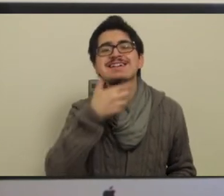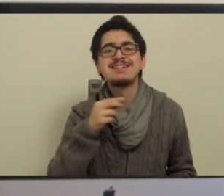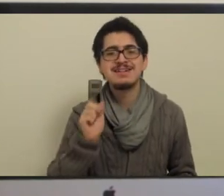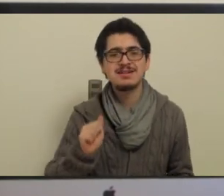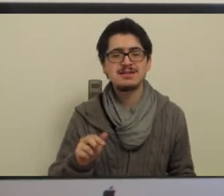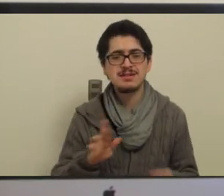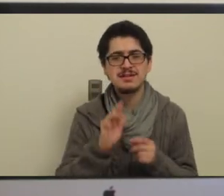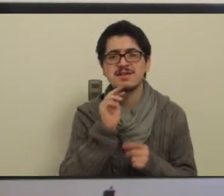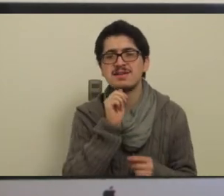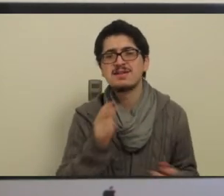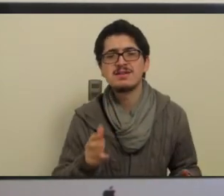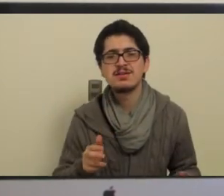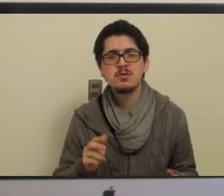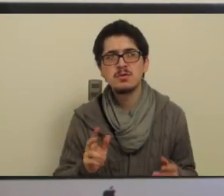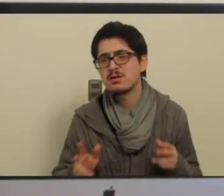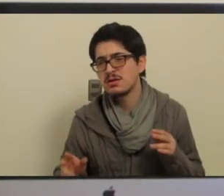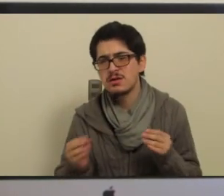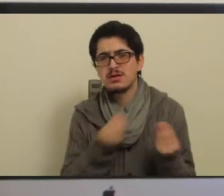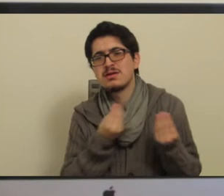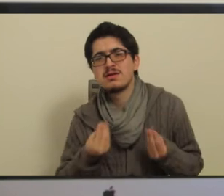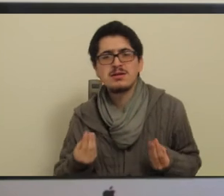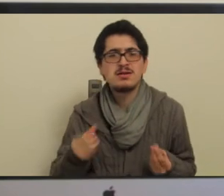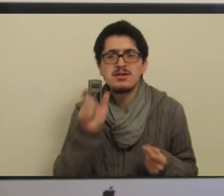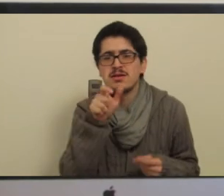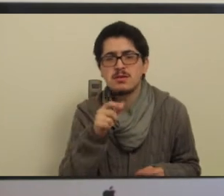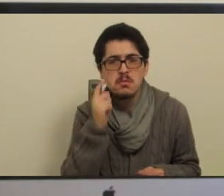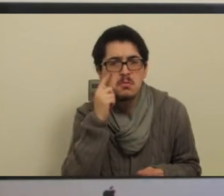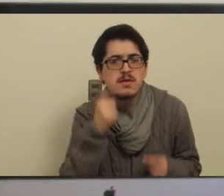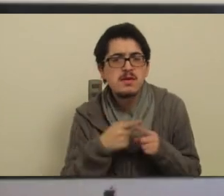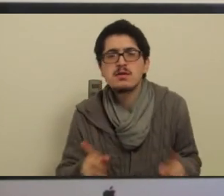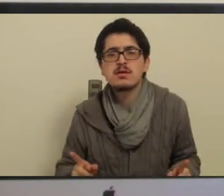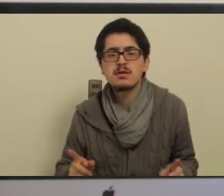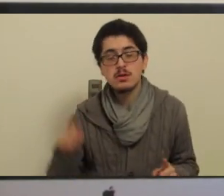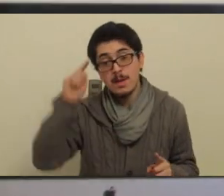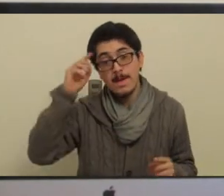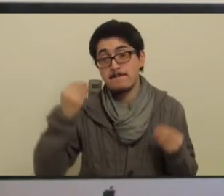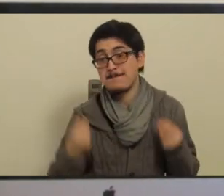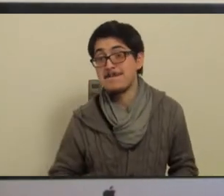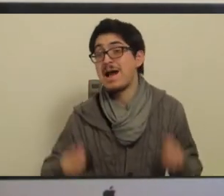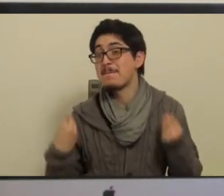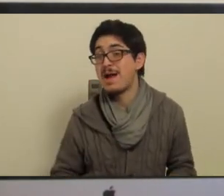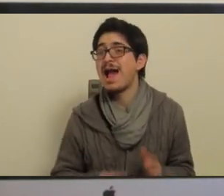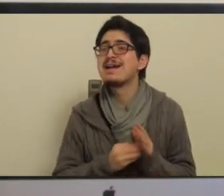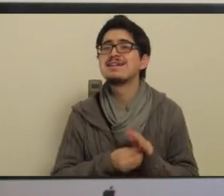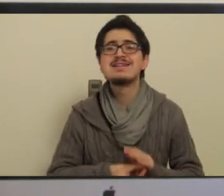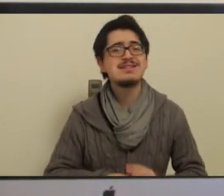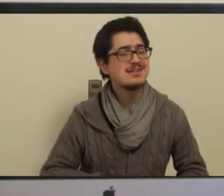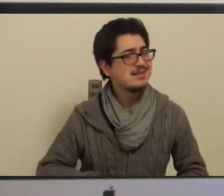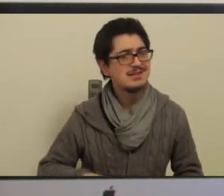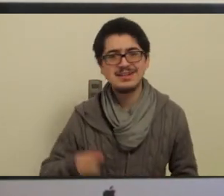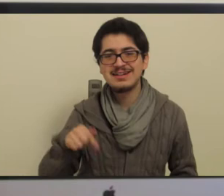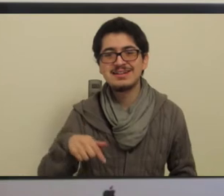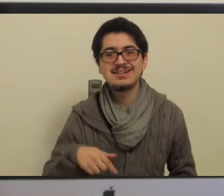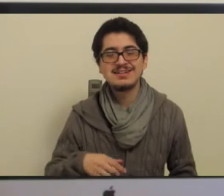mandíbula, estaba bastante desfigurada, lo cual atemoriza a las personas que lo ven por primera vez. Pero lo más extraño